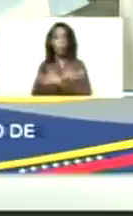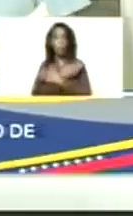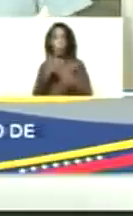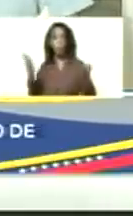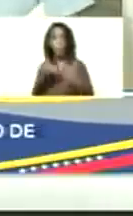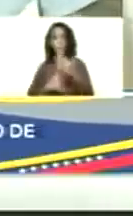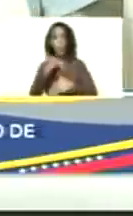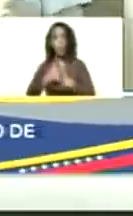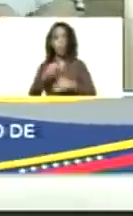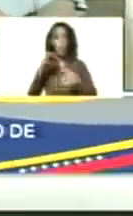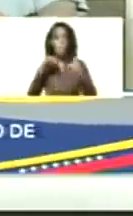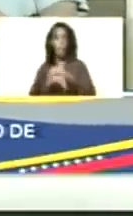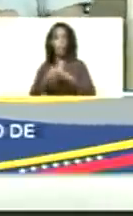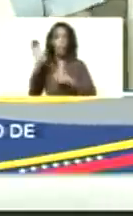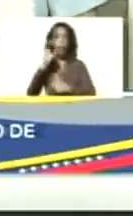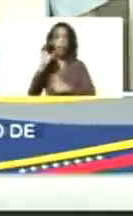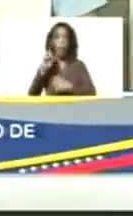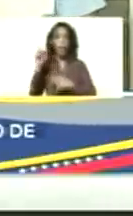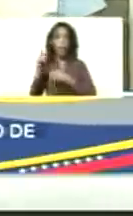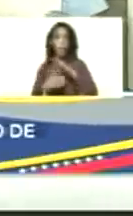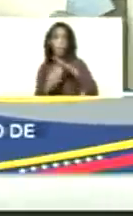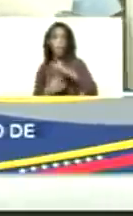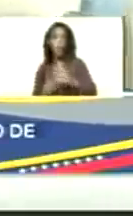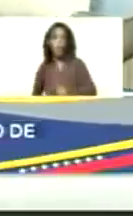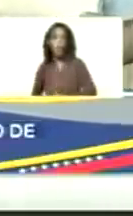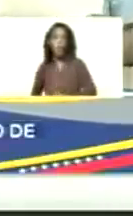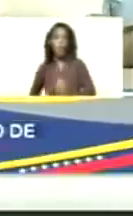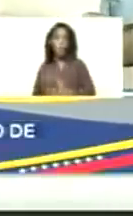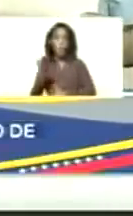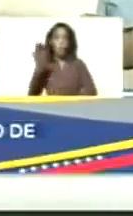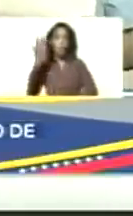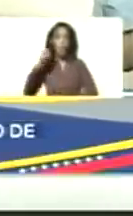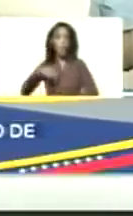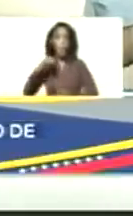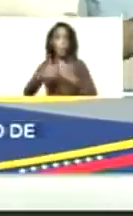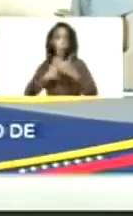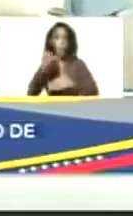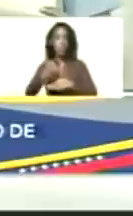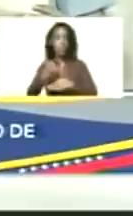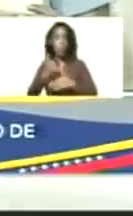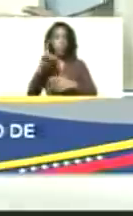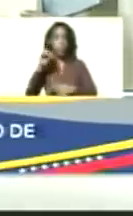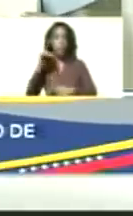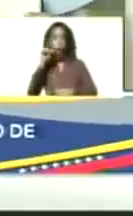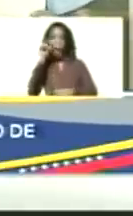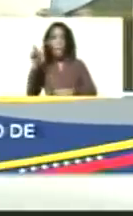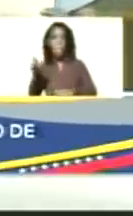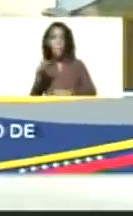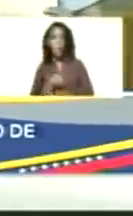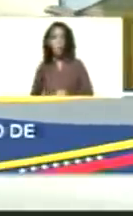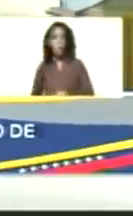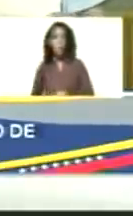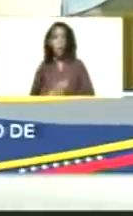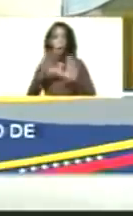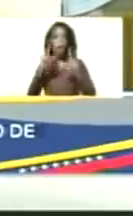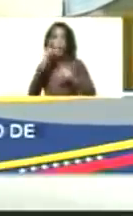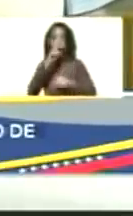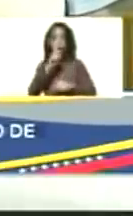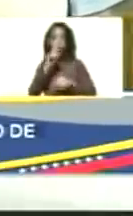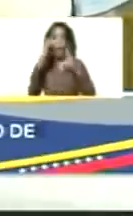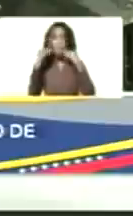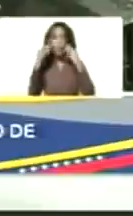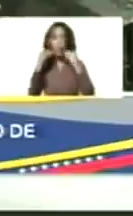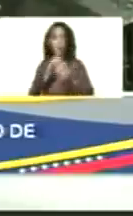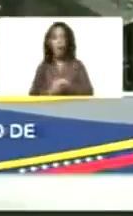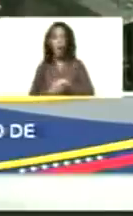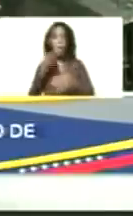proyecto Tren Caracas y son la base fundamental de este proyecto. También está el compañero Douglas Salazar, tiene 11 años de experiencia en